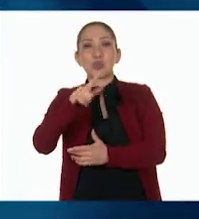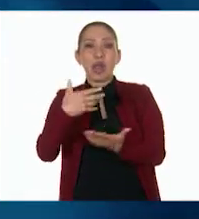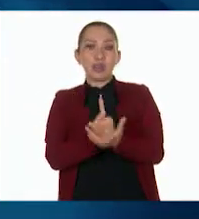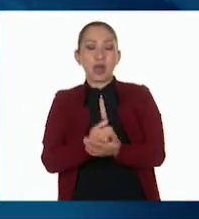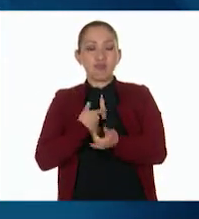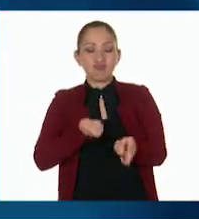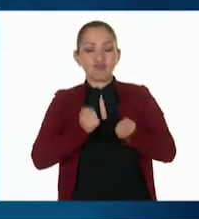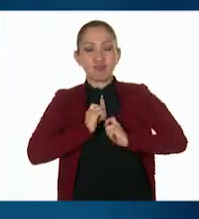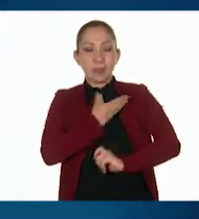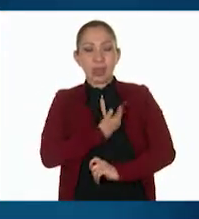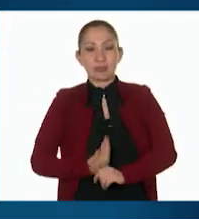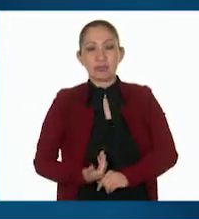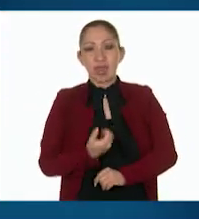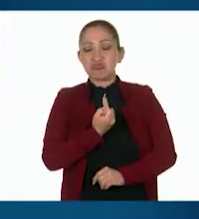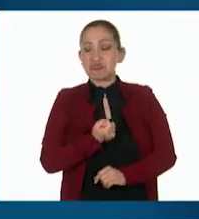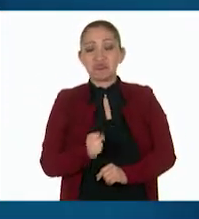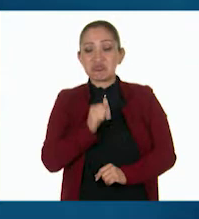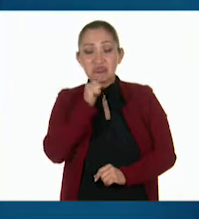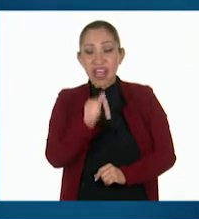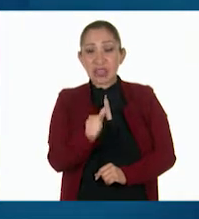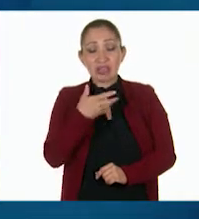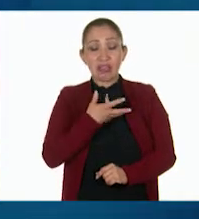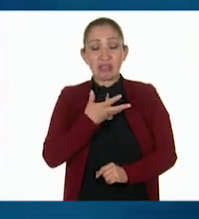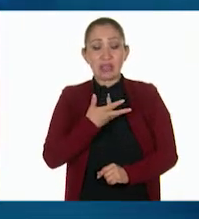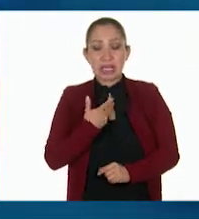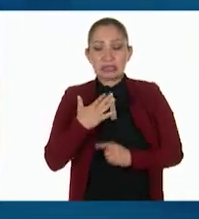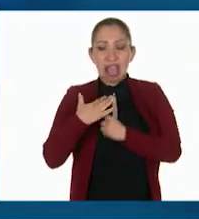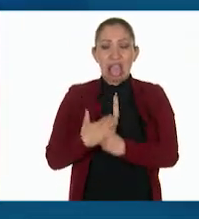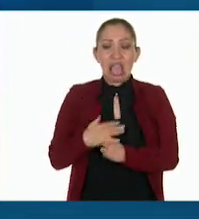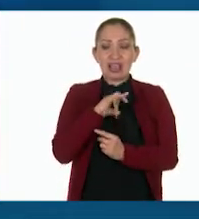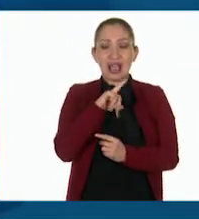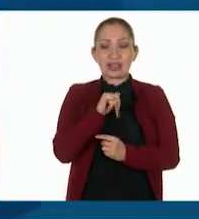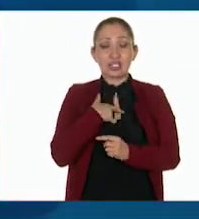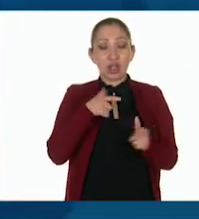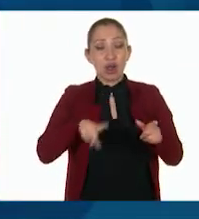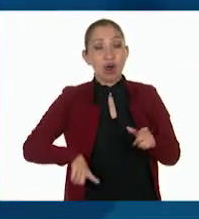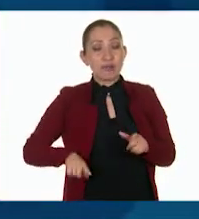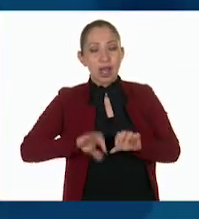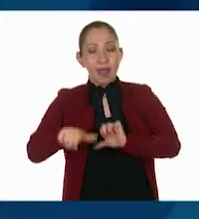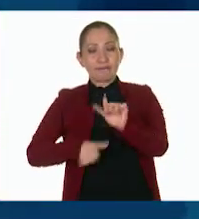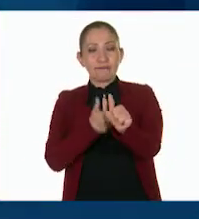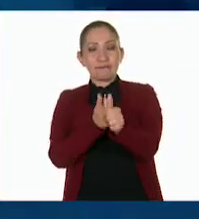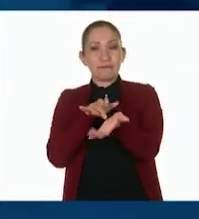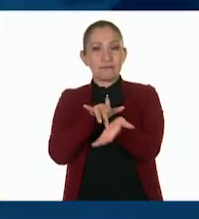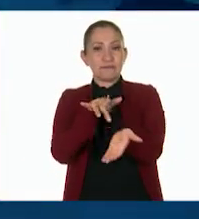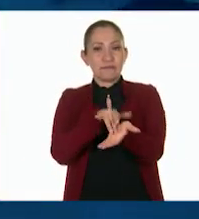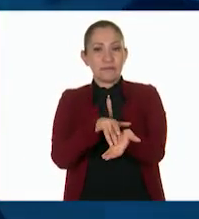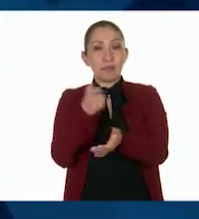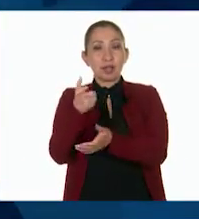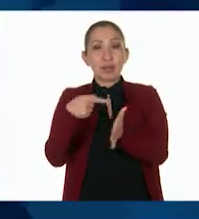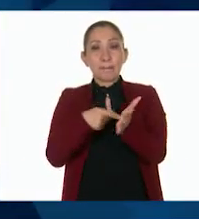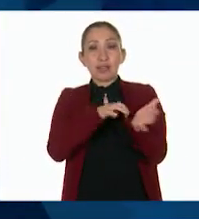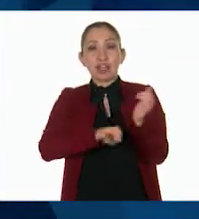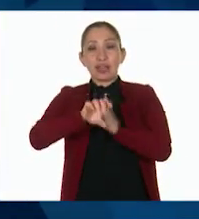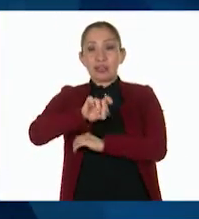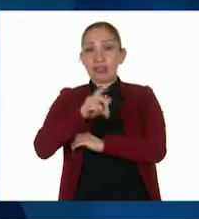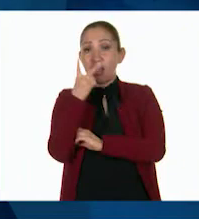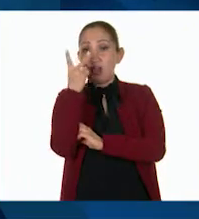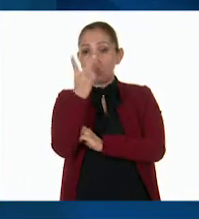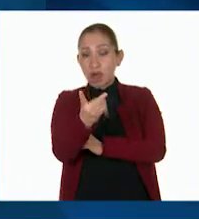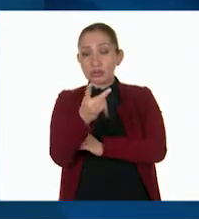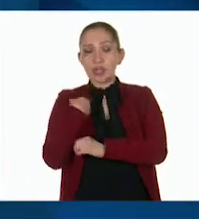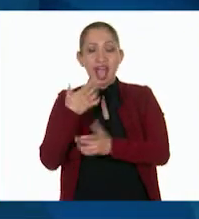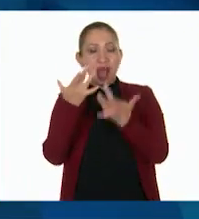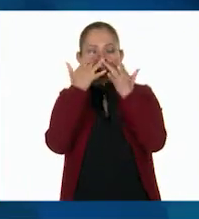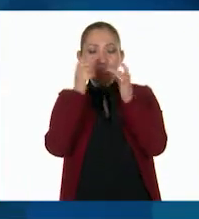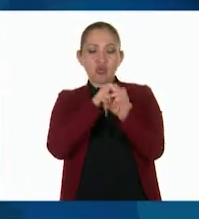llegó al poder sin popularidad y sobre todo tenía la presión de Calles, que gobernaba detrás del poder, por lo que en 1932